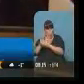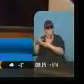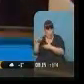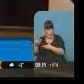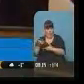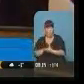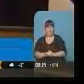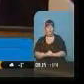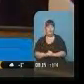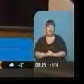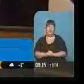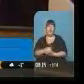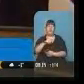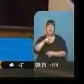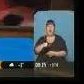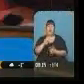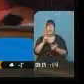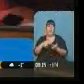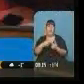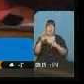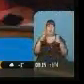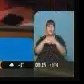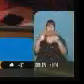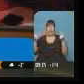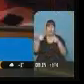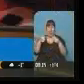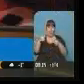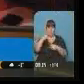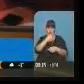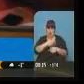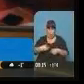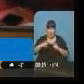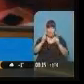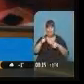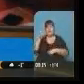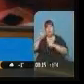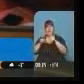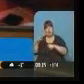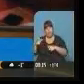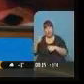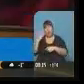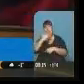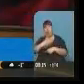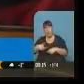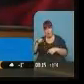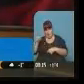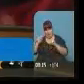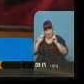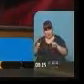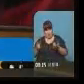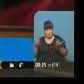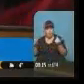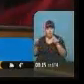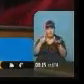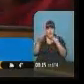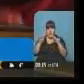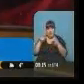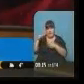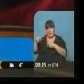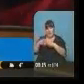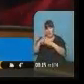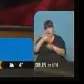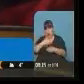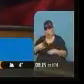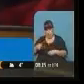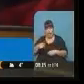nueva con dirigente de la oposición y con dirigentes y funcionarios del día o el partido